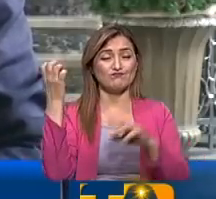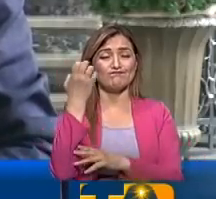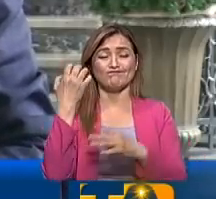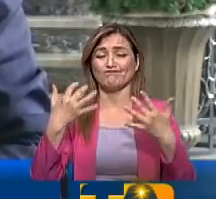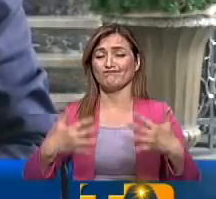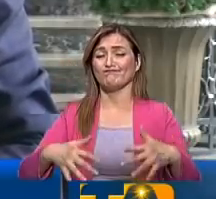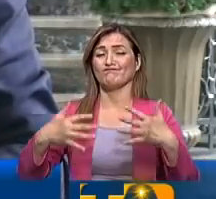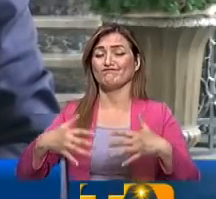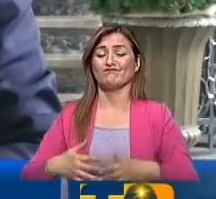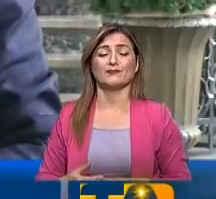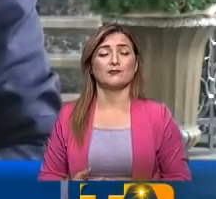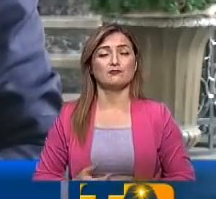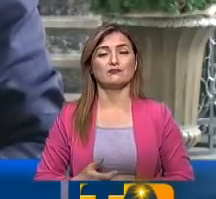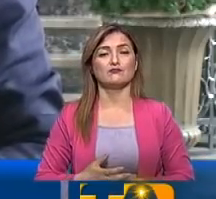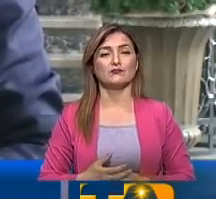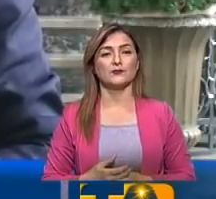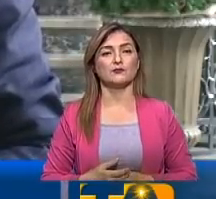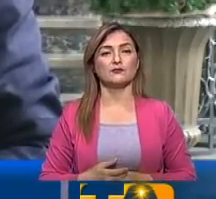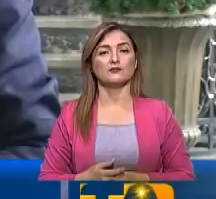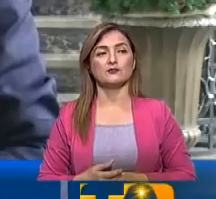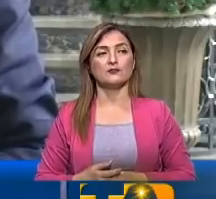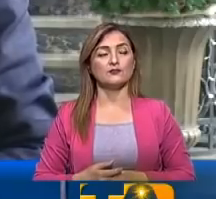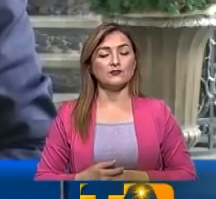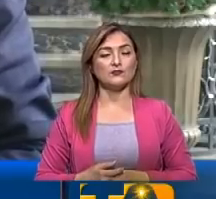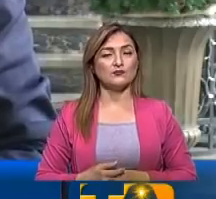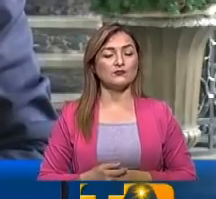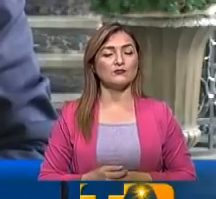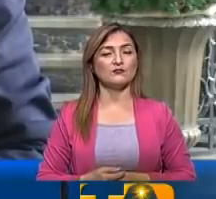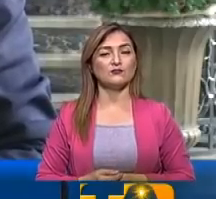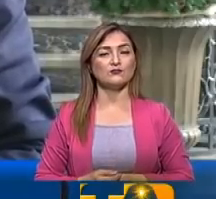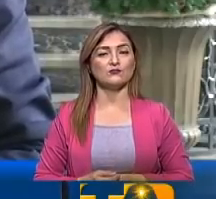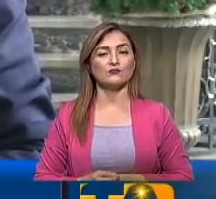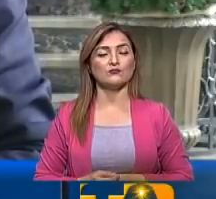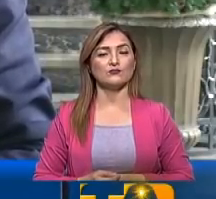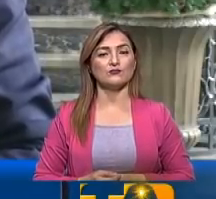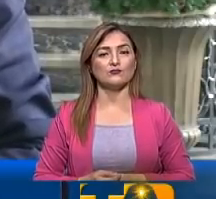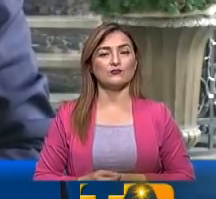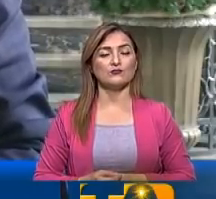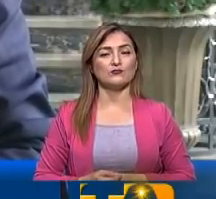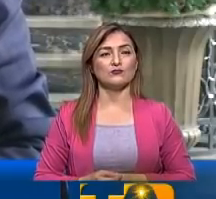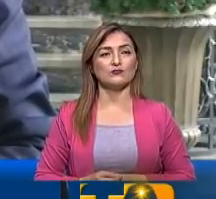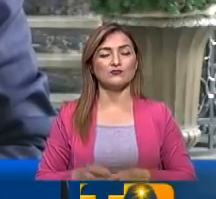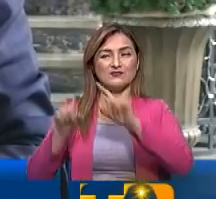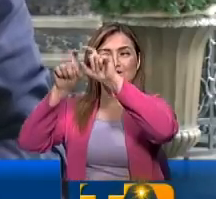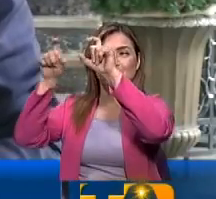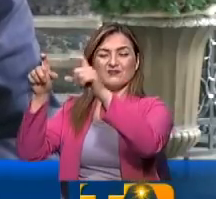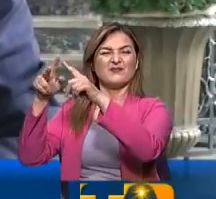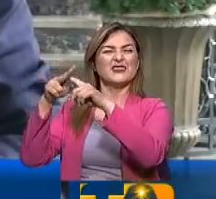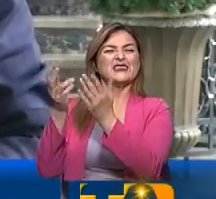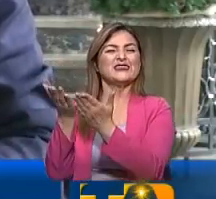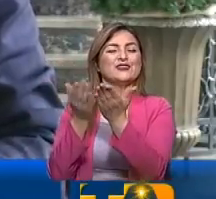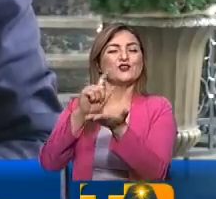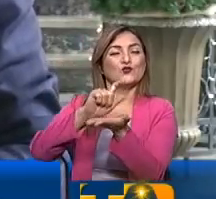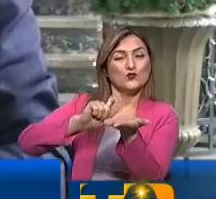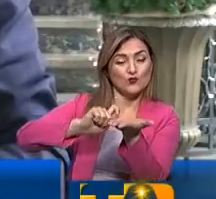fuerza mayor supone que las empresas prestadoras de servicios que mantienen